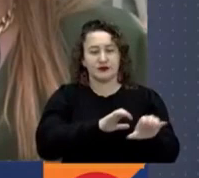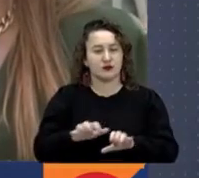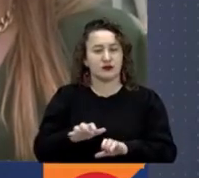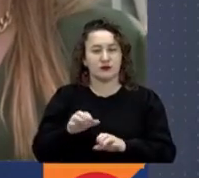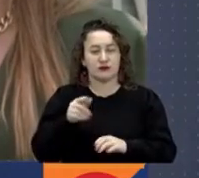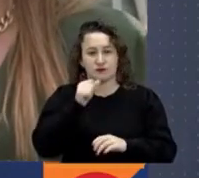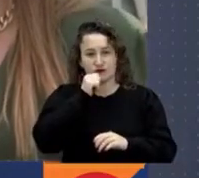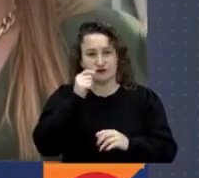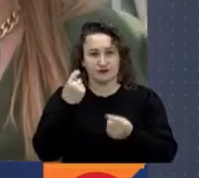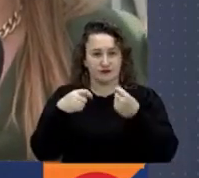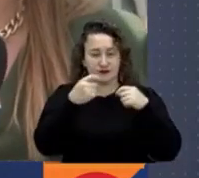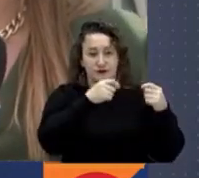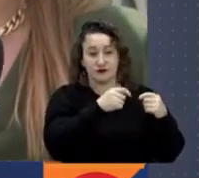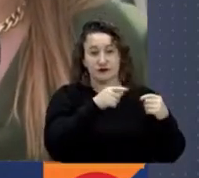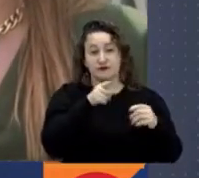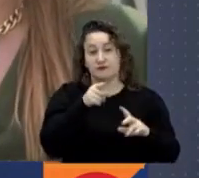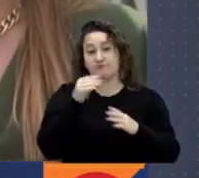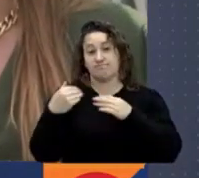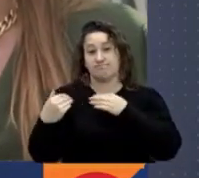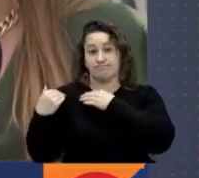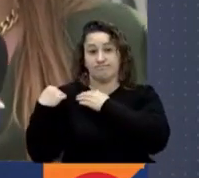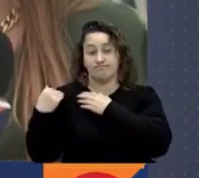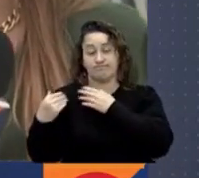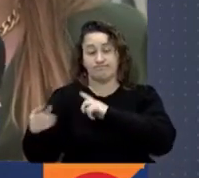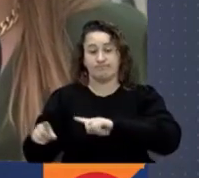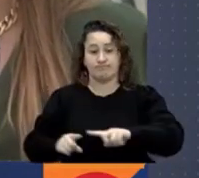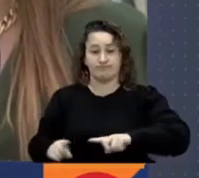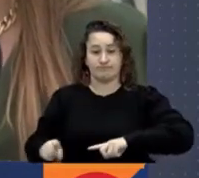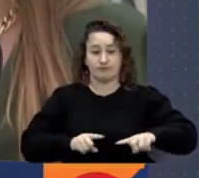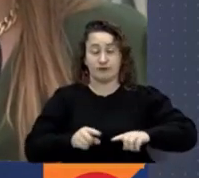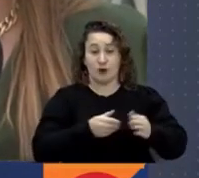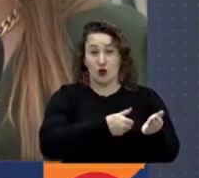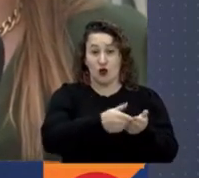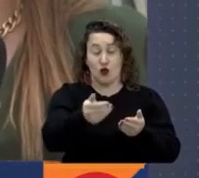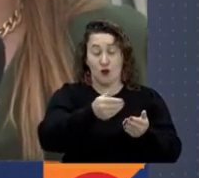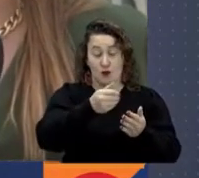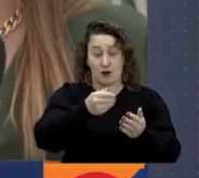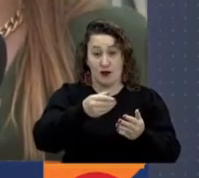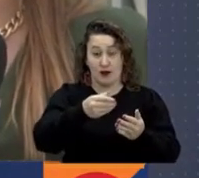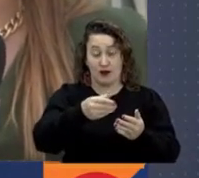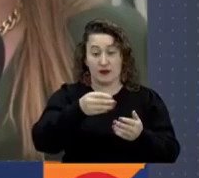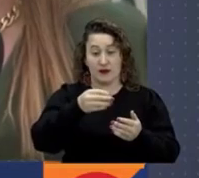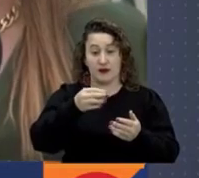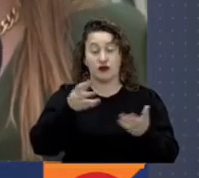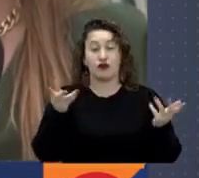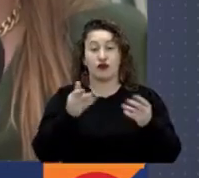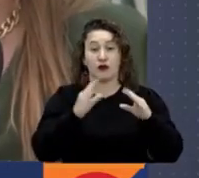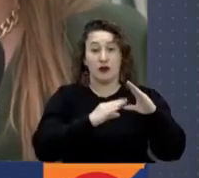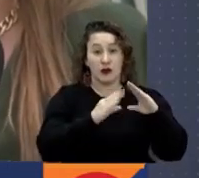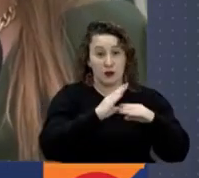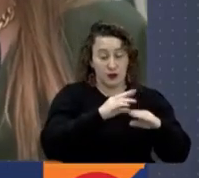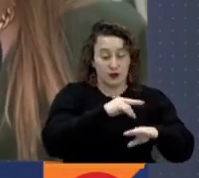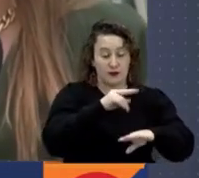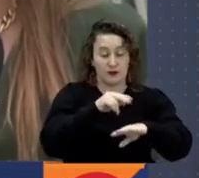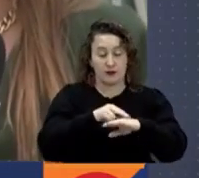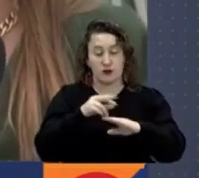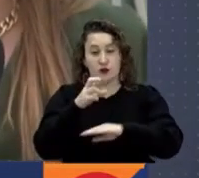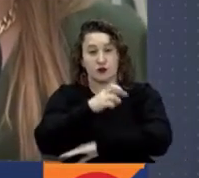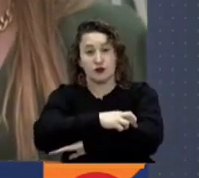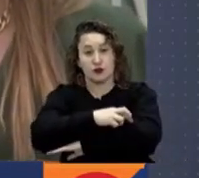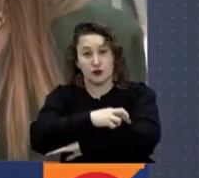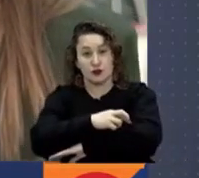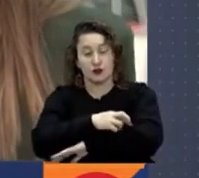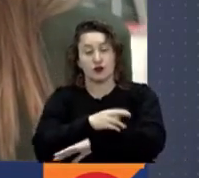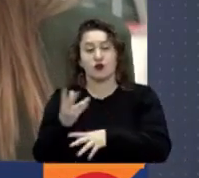las autoridades es que él sería el encargado de coordinar la compra de droga en laboratorios en Cauca, Nariño, en Putumayo, para